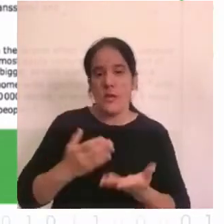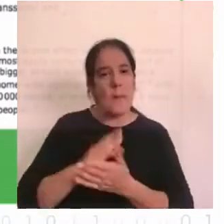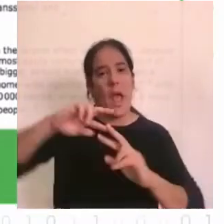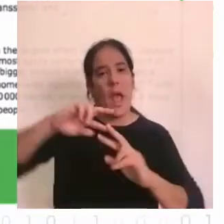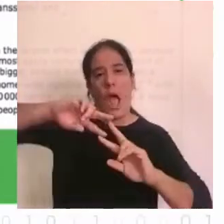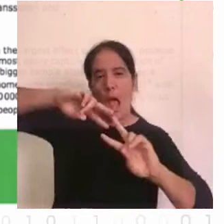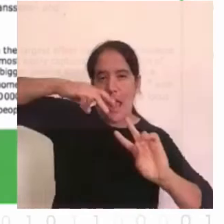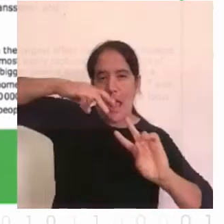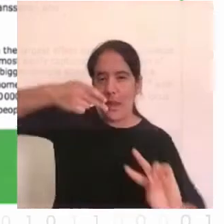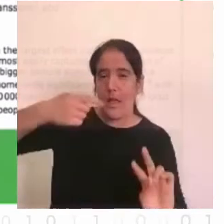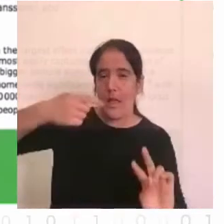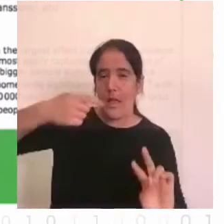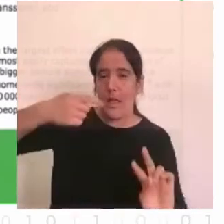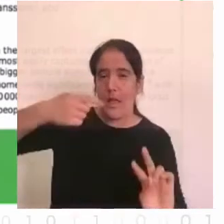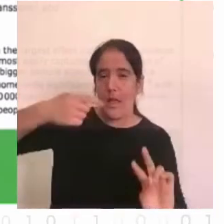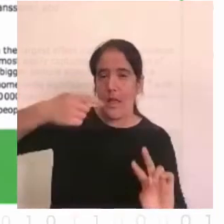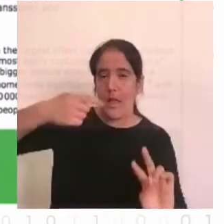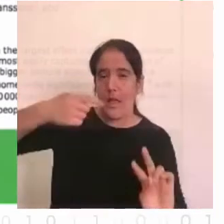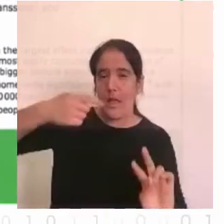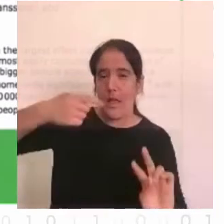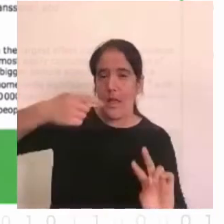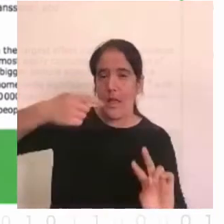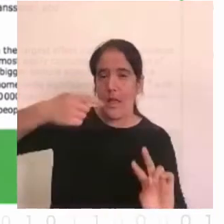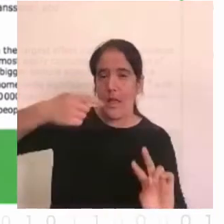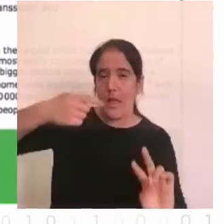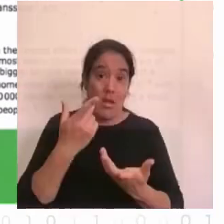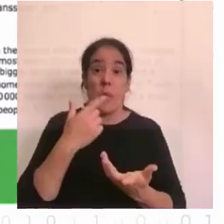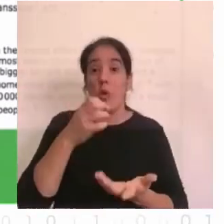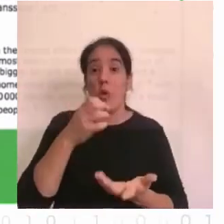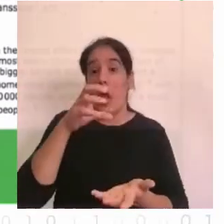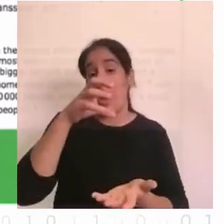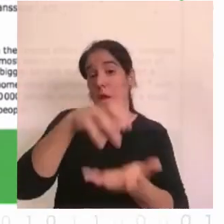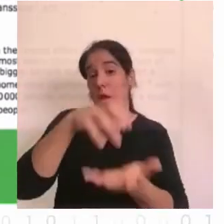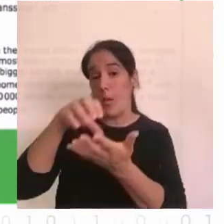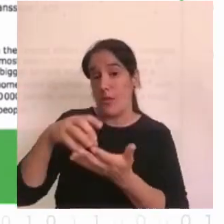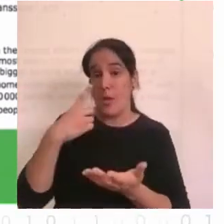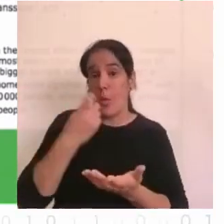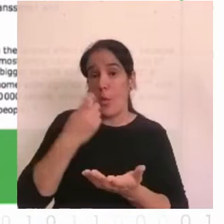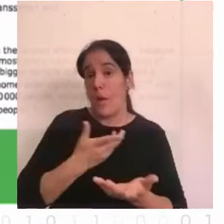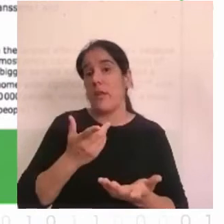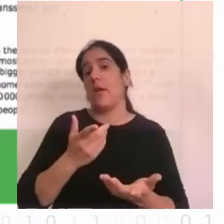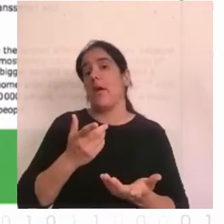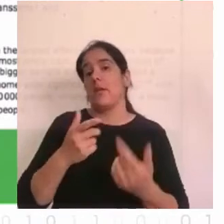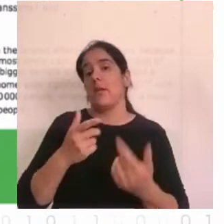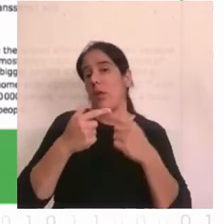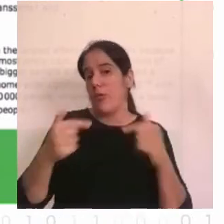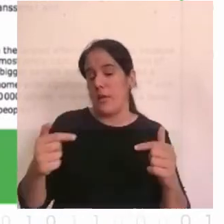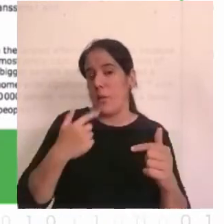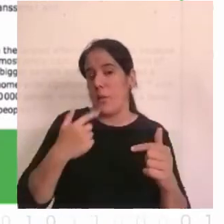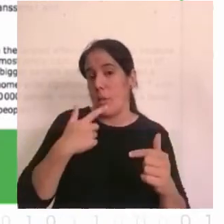en las poblaciones y tienen efectos promedio, entonces eso con una cantidad de individuos modesta se pueden